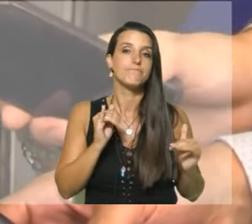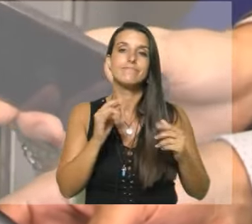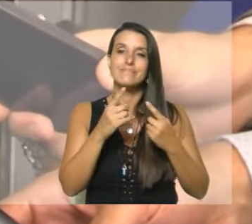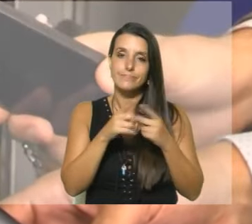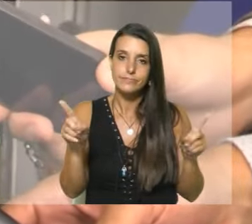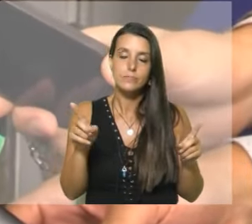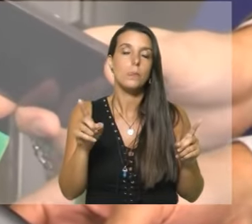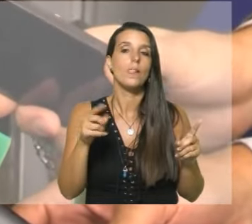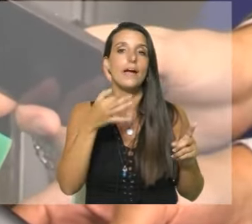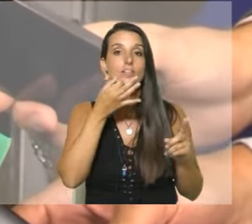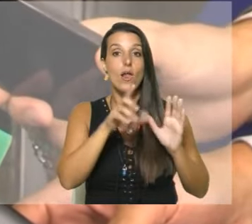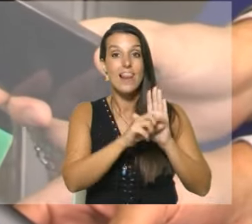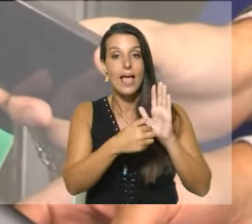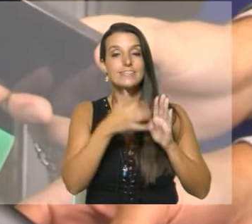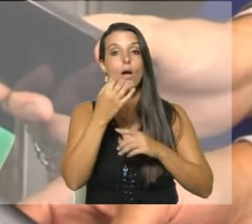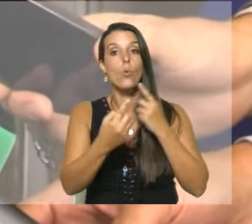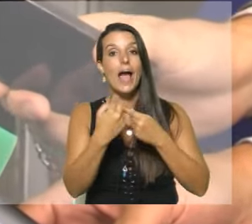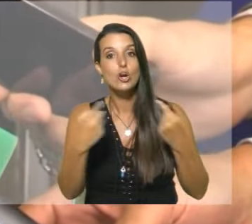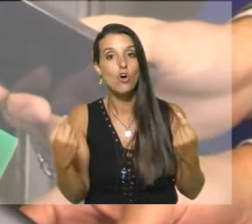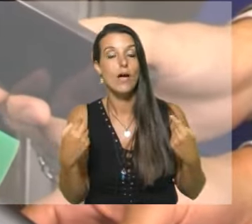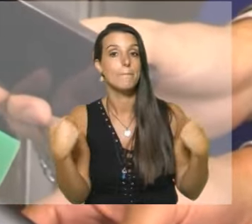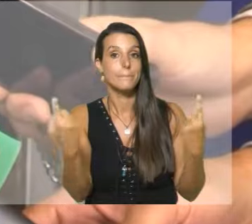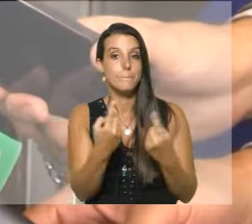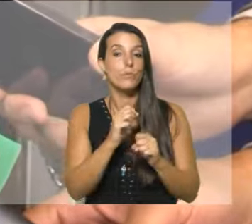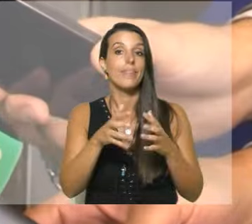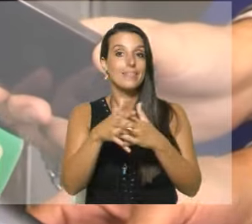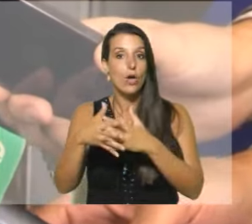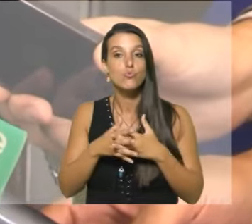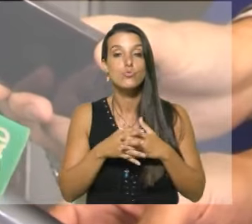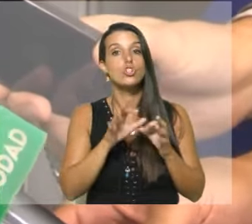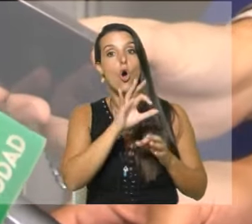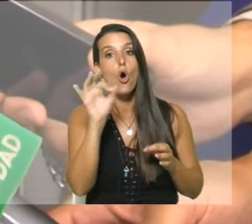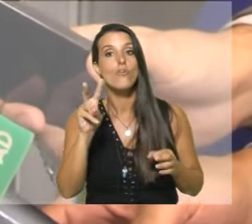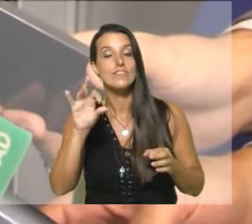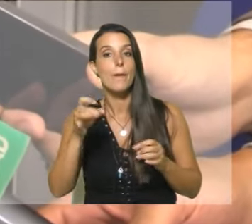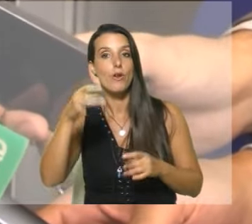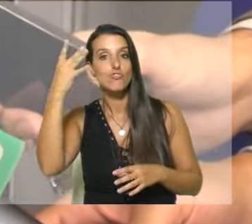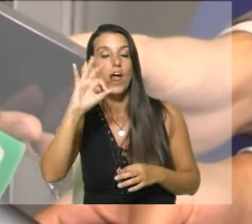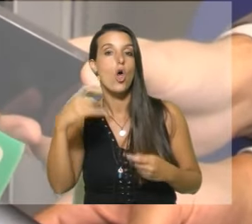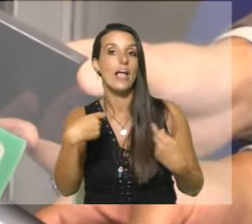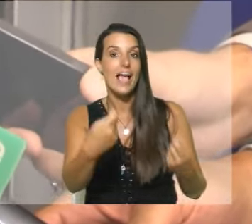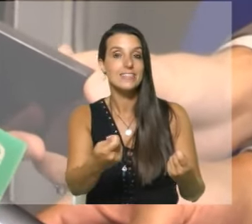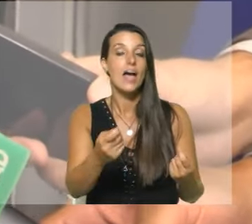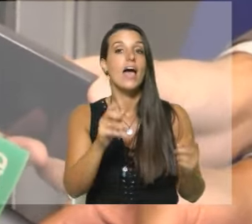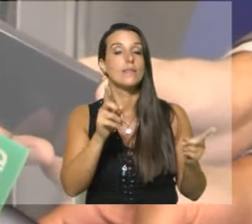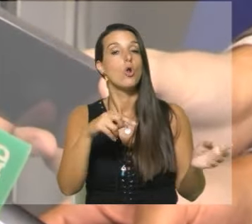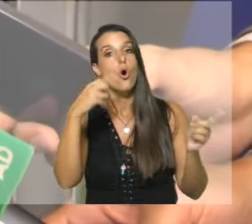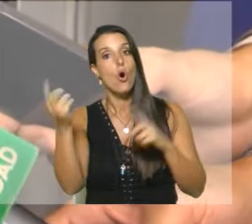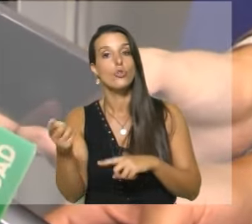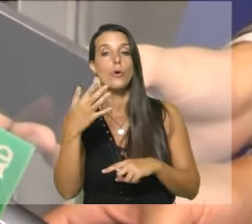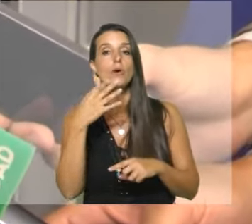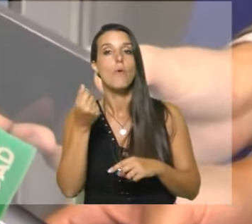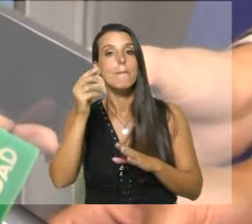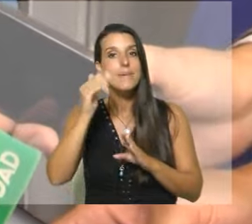distintas. Insisto, la ley esta habla de algunas cosas unilaterales que puede hacer Estados Unidos, como la del visado profesional o de inversor, como la de la